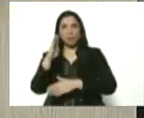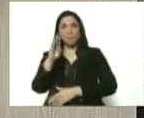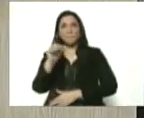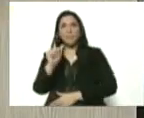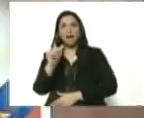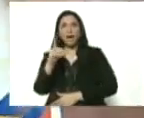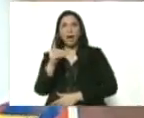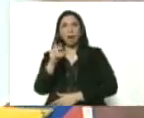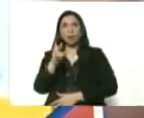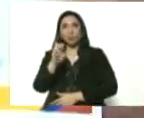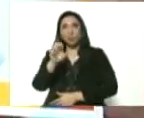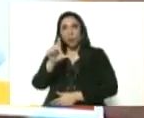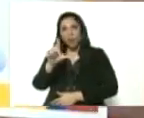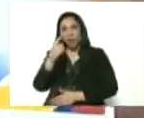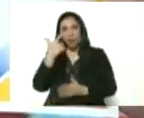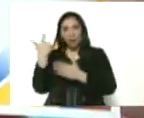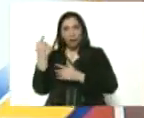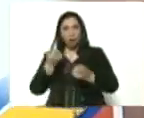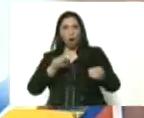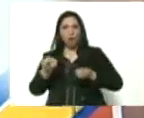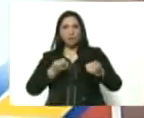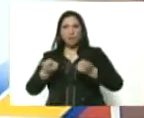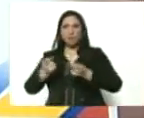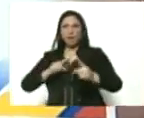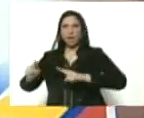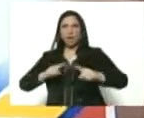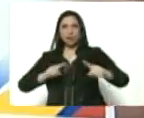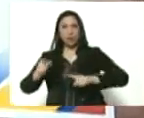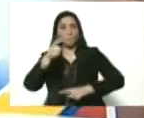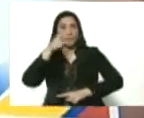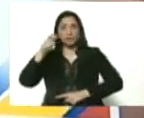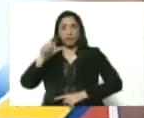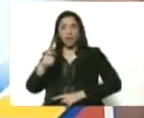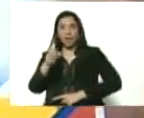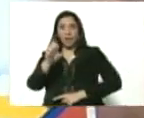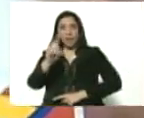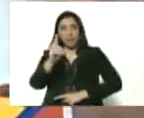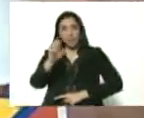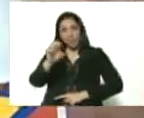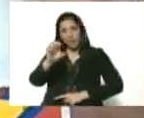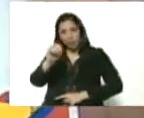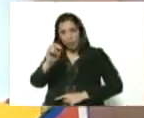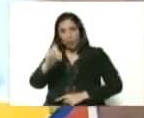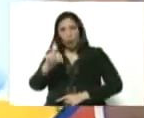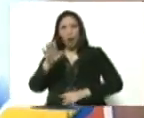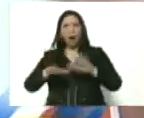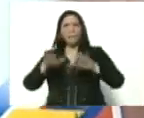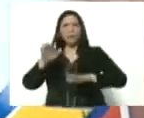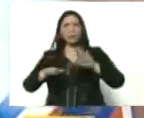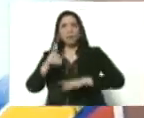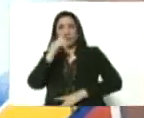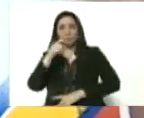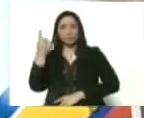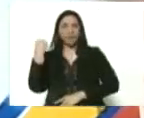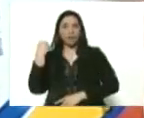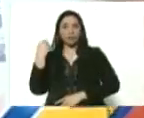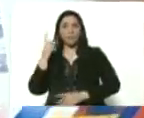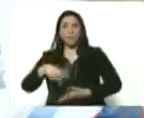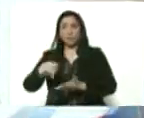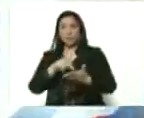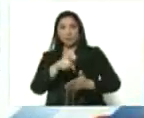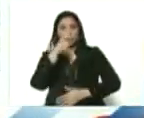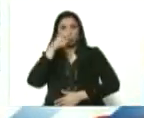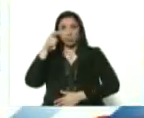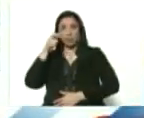Olloque, que viene coordinando la operación Gedeón desde aproximadamente hace un año, viene participando en esa